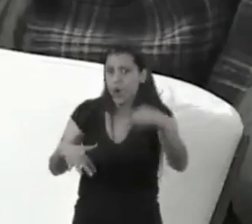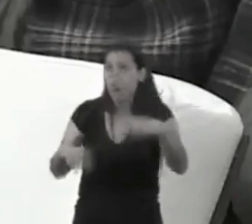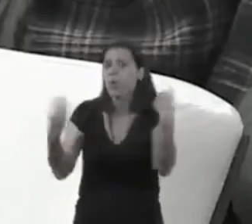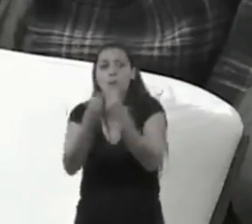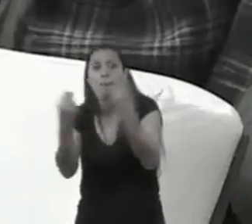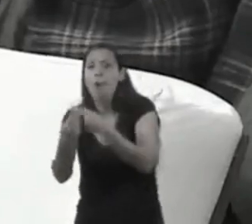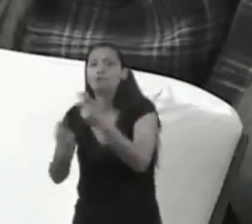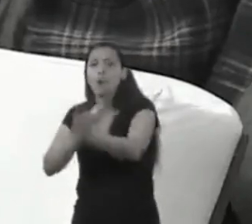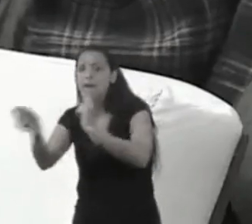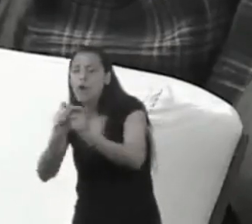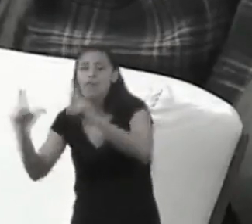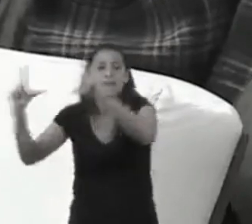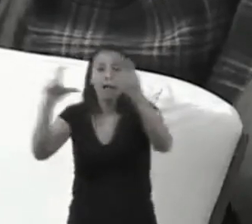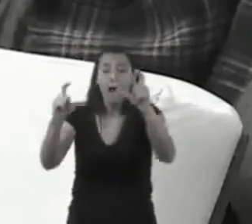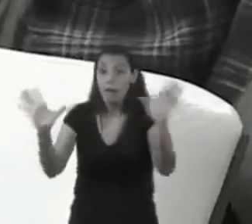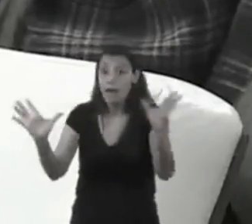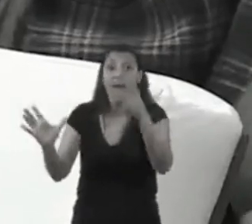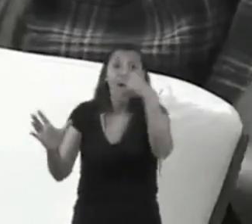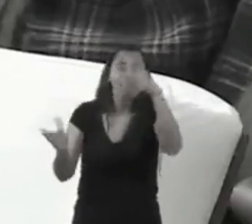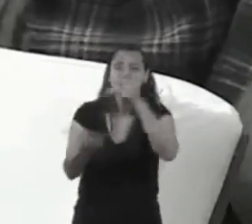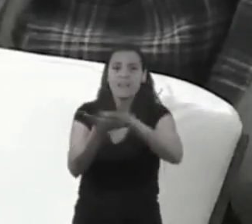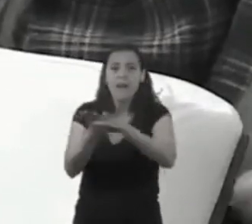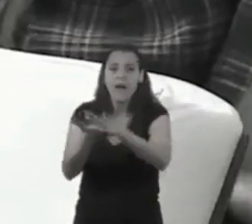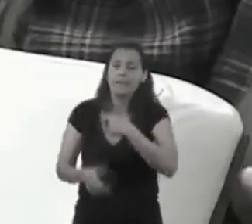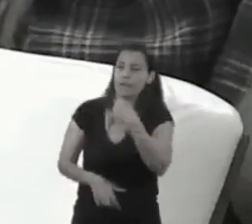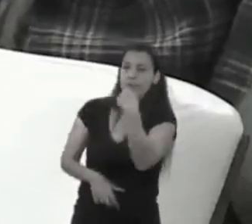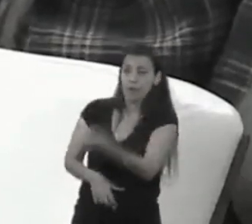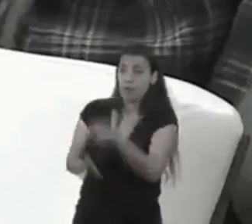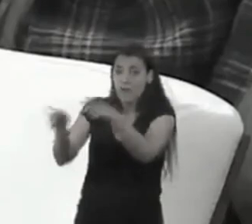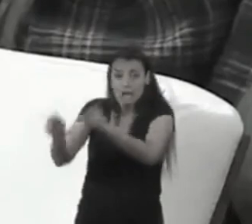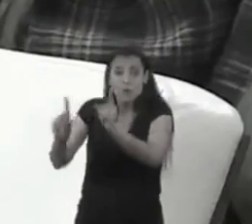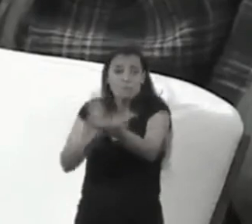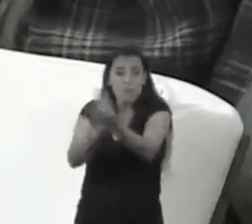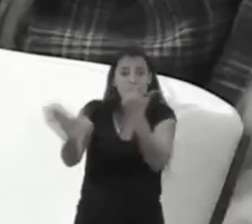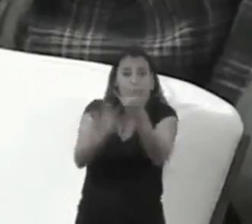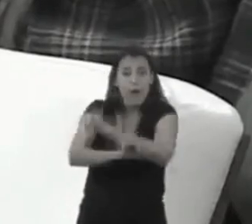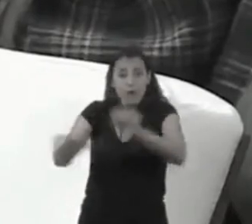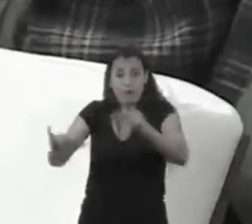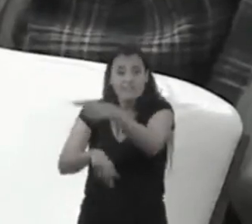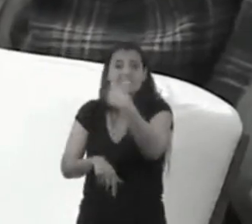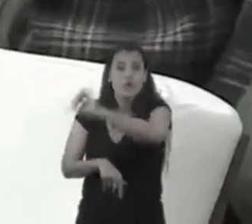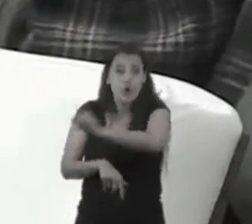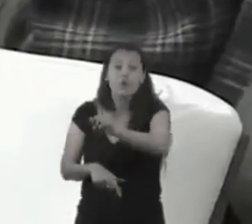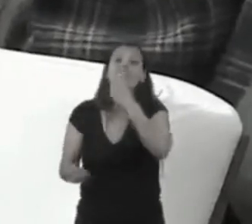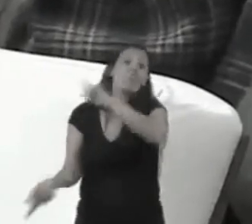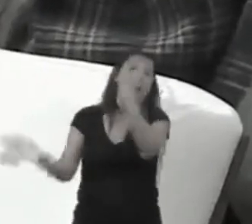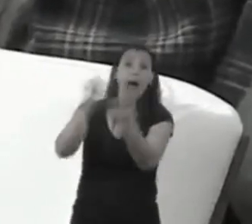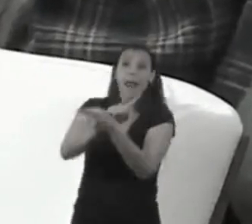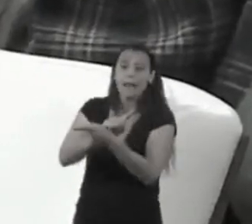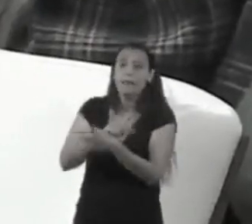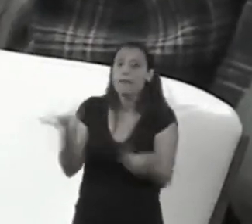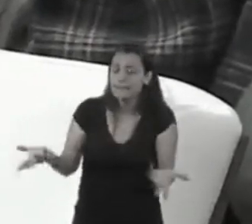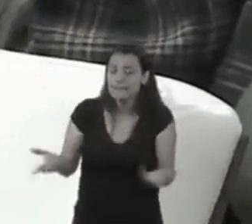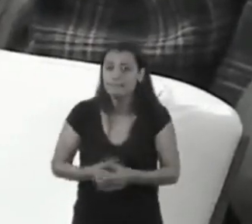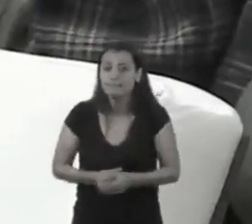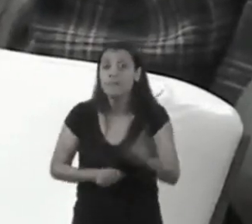no encontré a ninguno me gustaría preguntarle si eso es por la Pauta publicitaria Y si hubiese sido el caso al revés que hubiese afectado